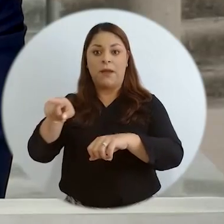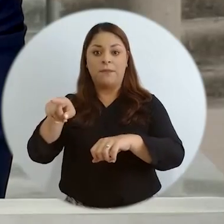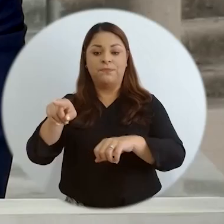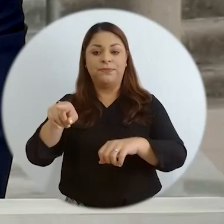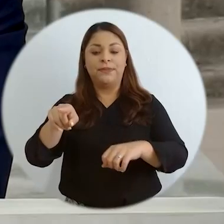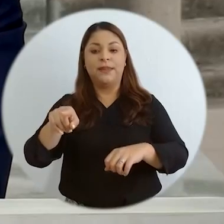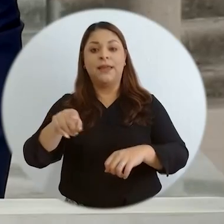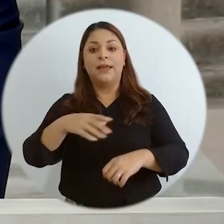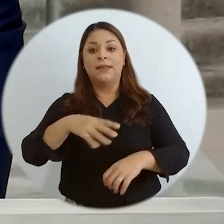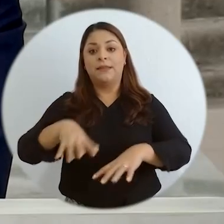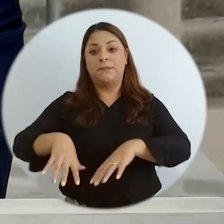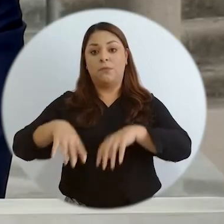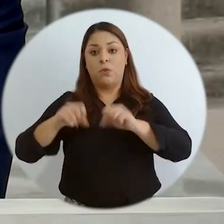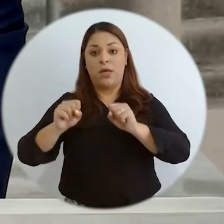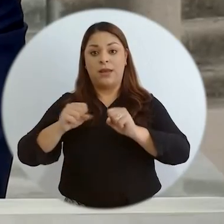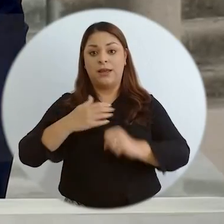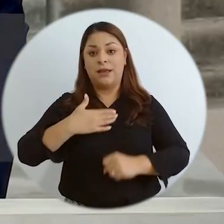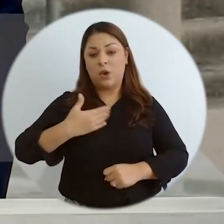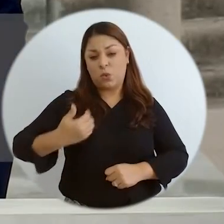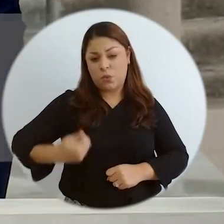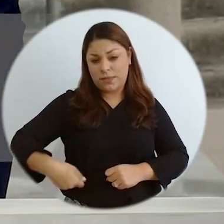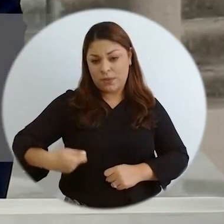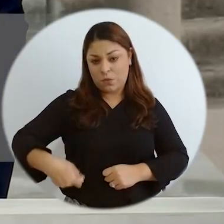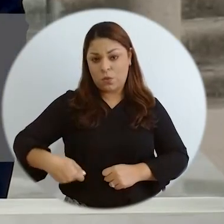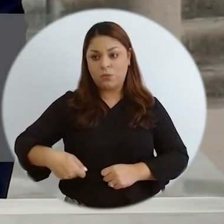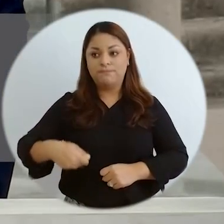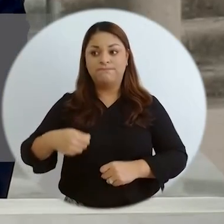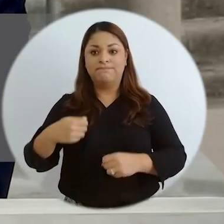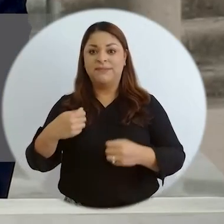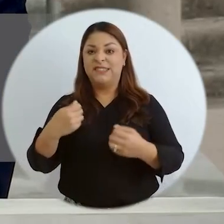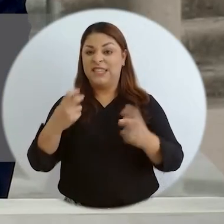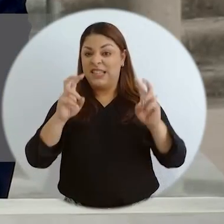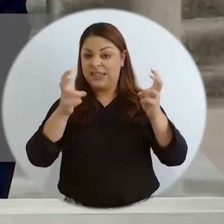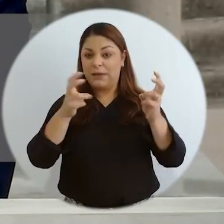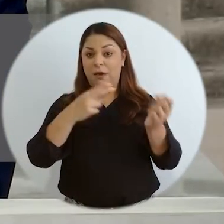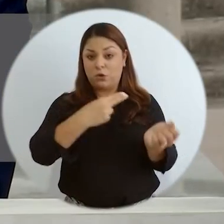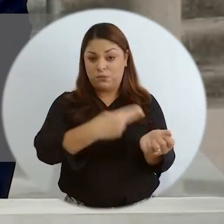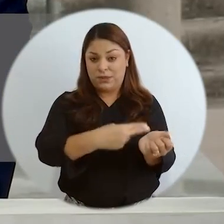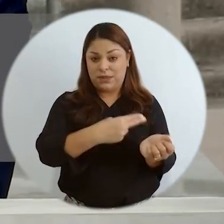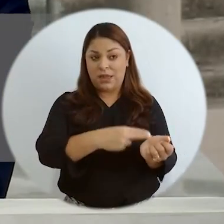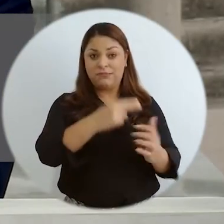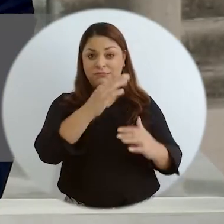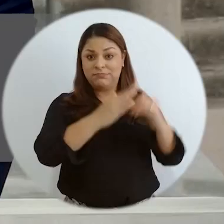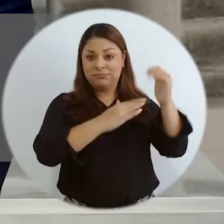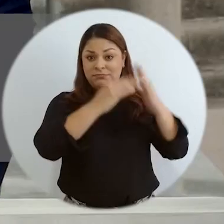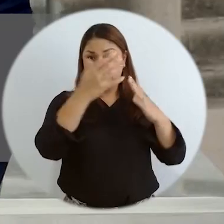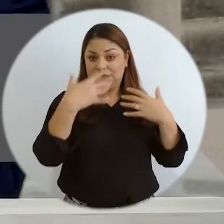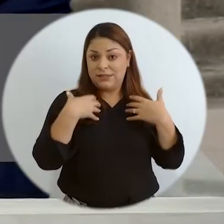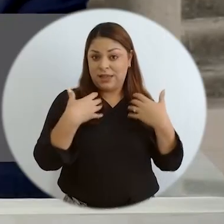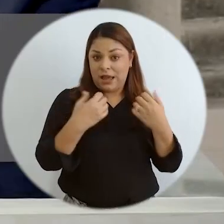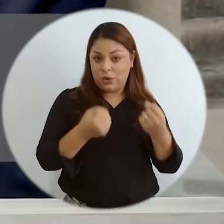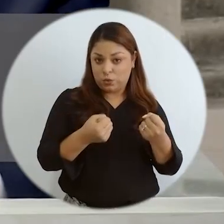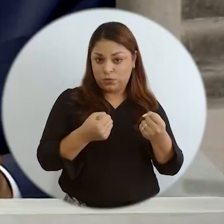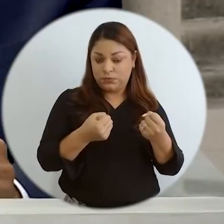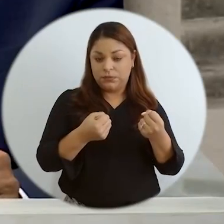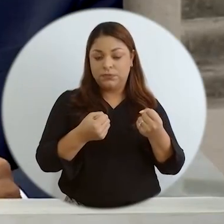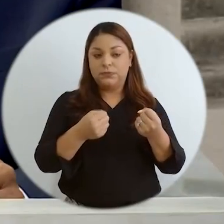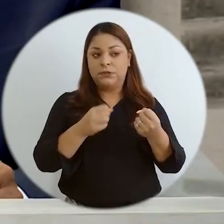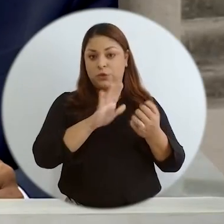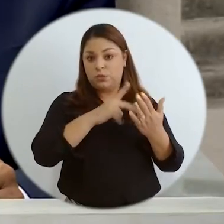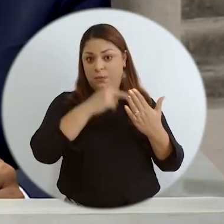salud del plan de gestión y desarrollo de la Caja Costarricense del Seguro Social, y por un